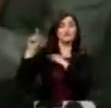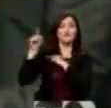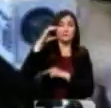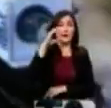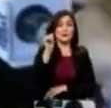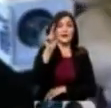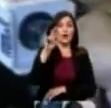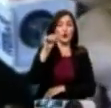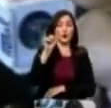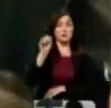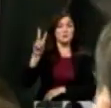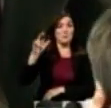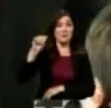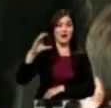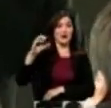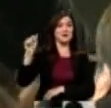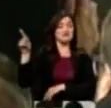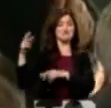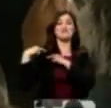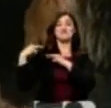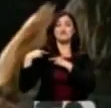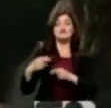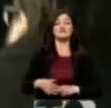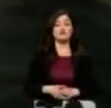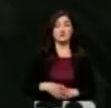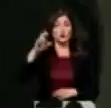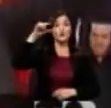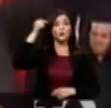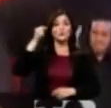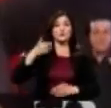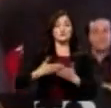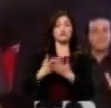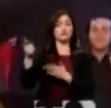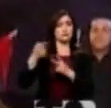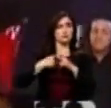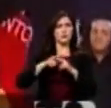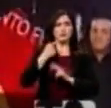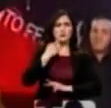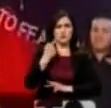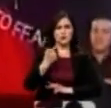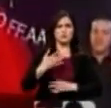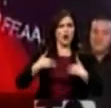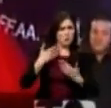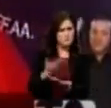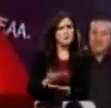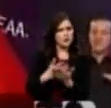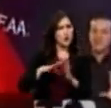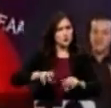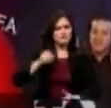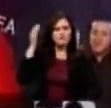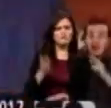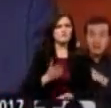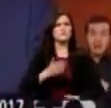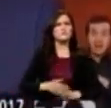vaca mancheno su sucesor y un recién posesionado gobierno que en su Punto de partida ha ofrecido declararle la guerra a la